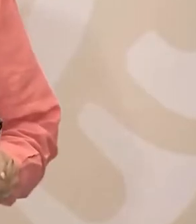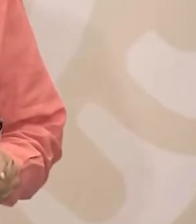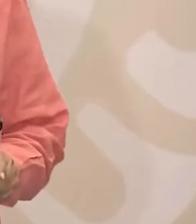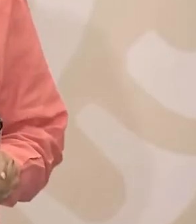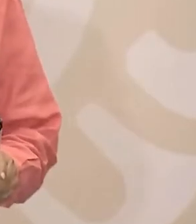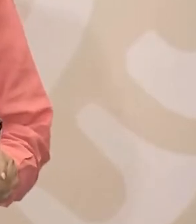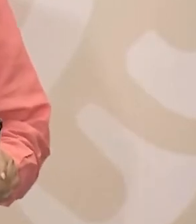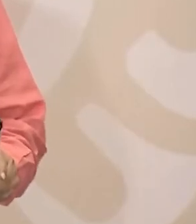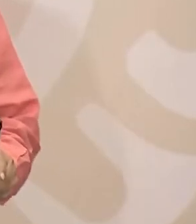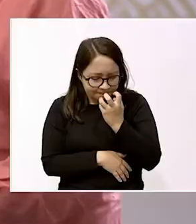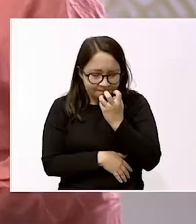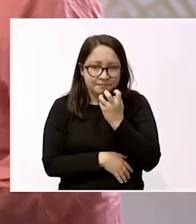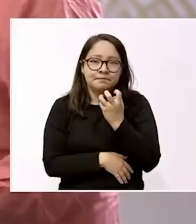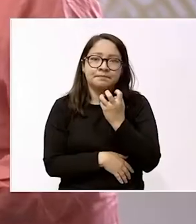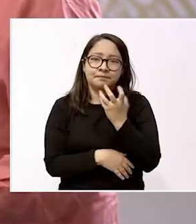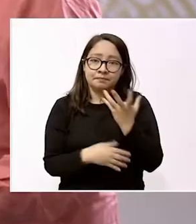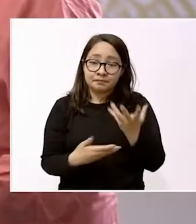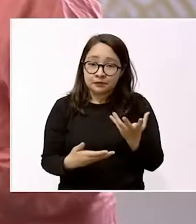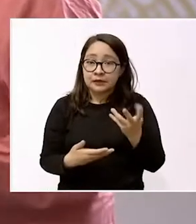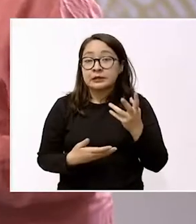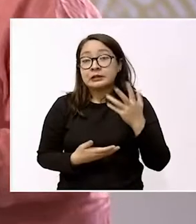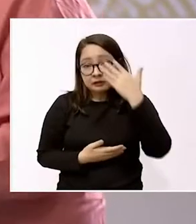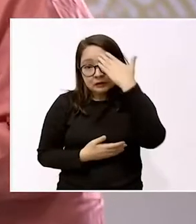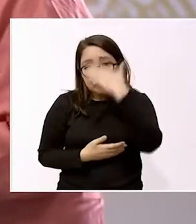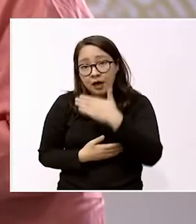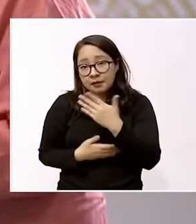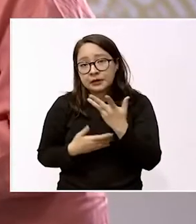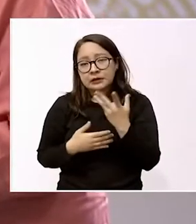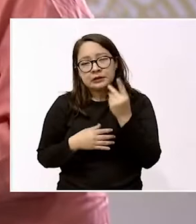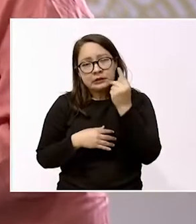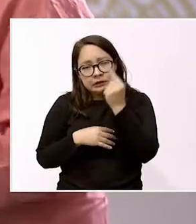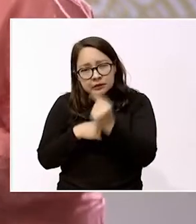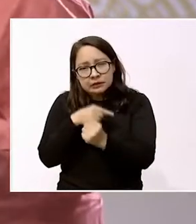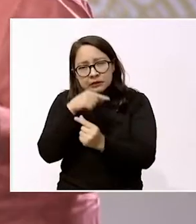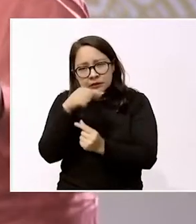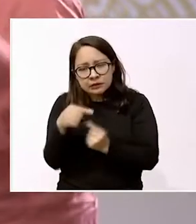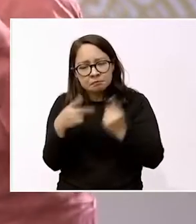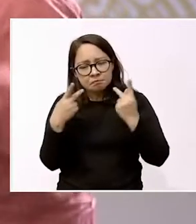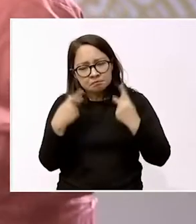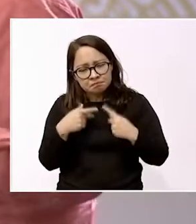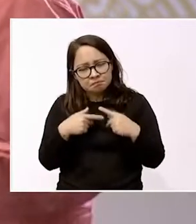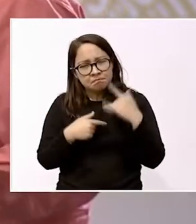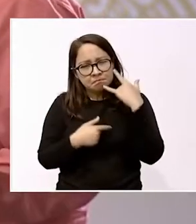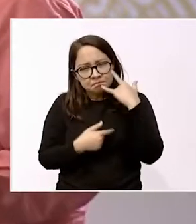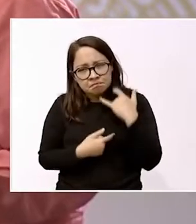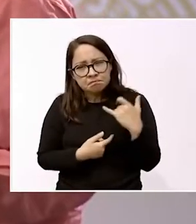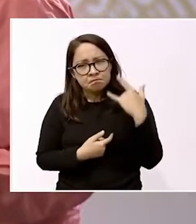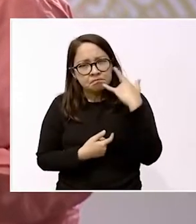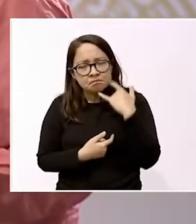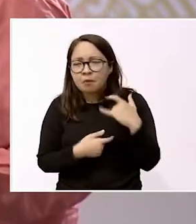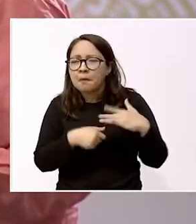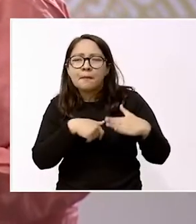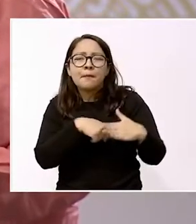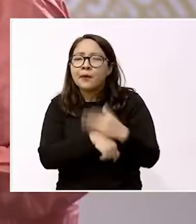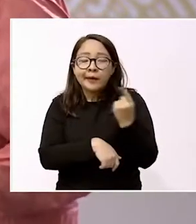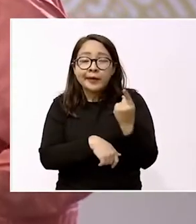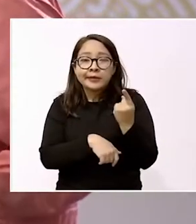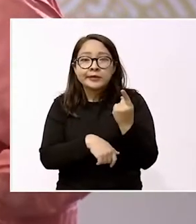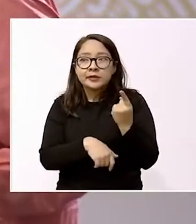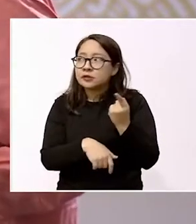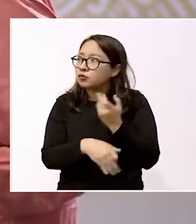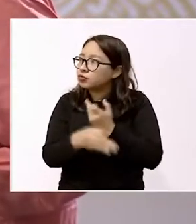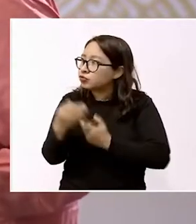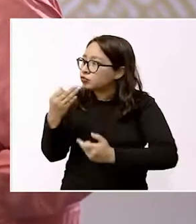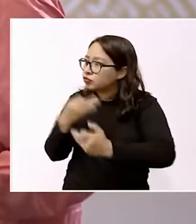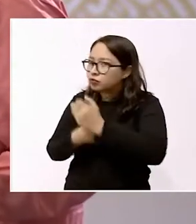salimos, a pesar de los pesares, porque nos unimos todos